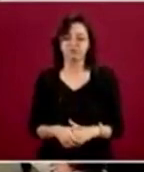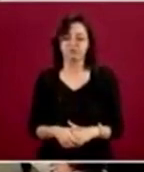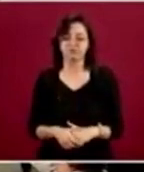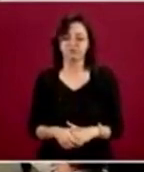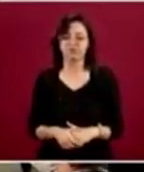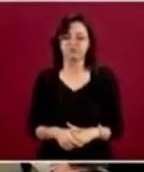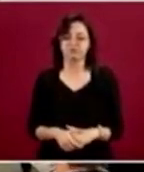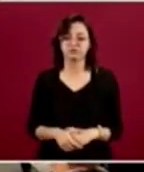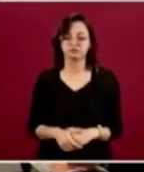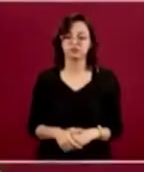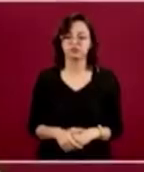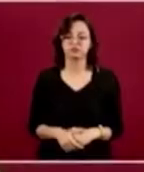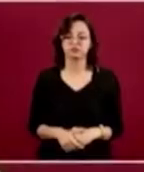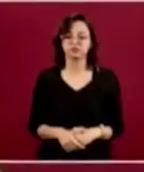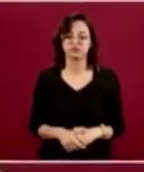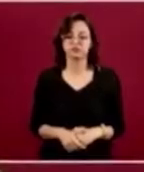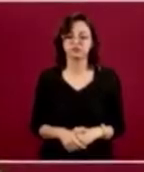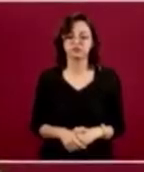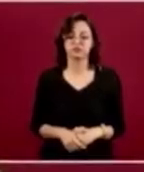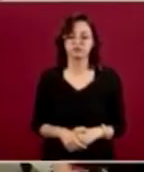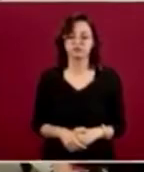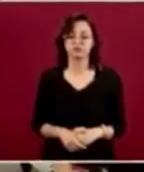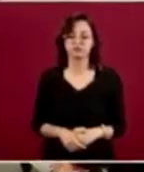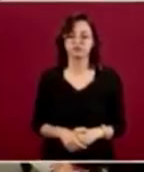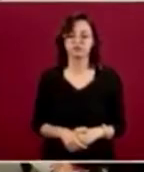línea capacitada de profesionales.